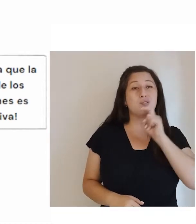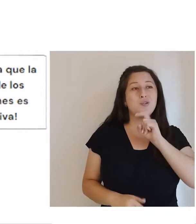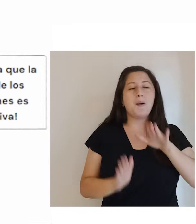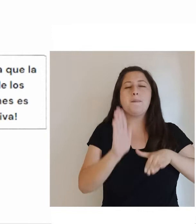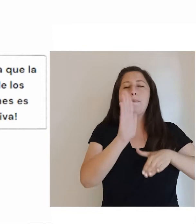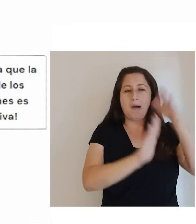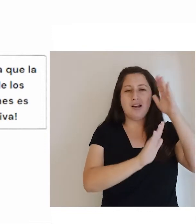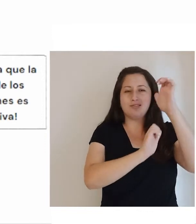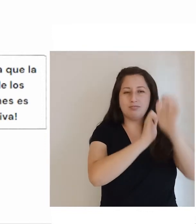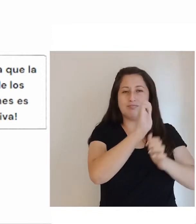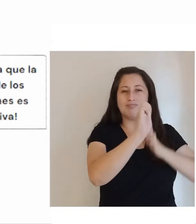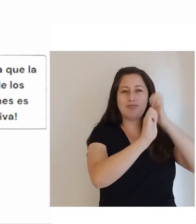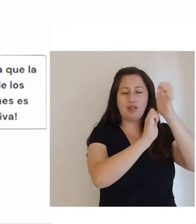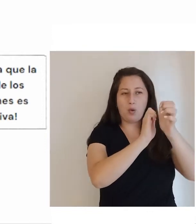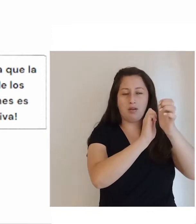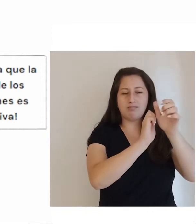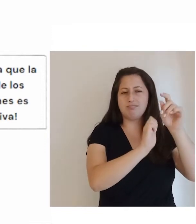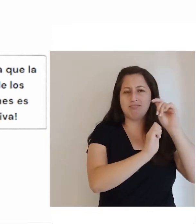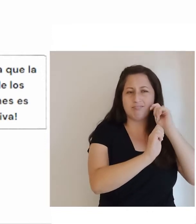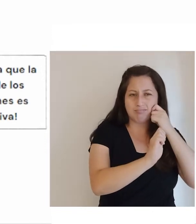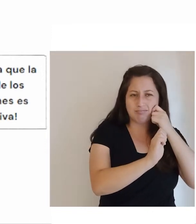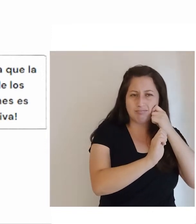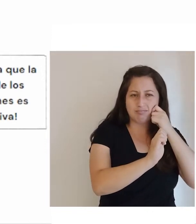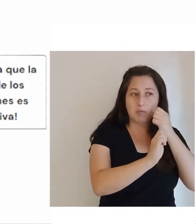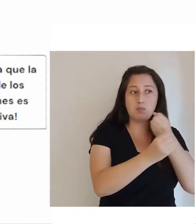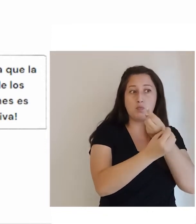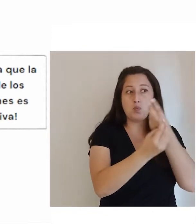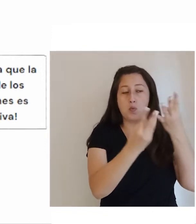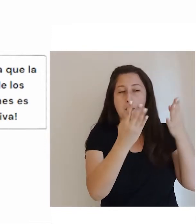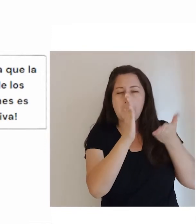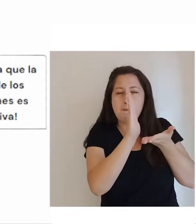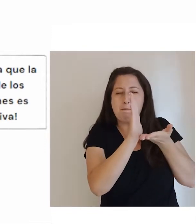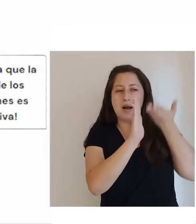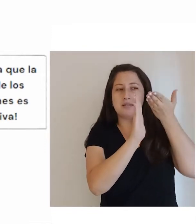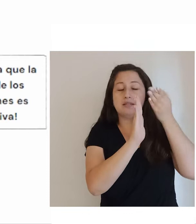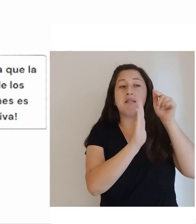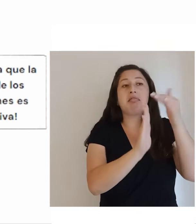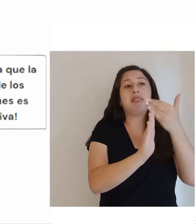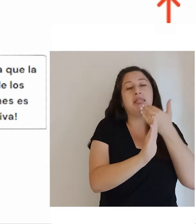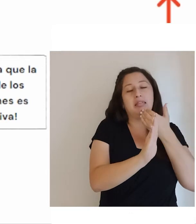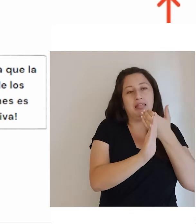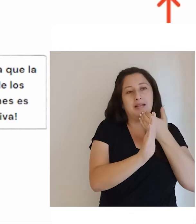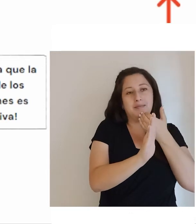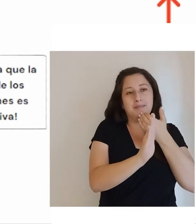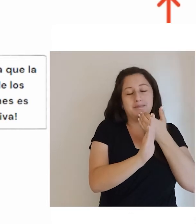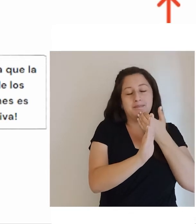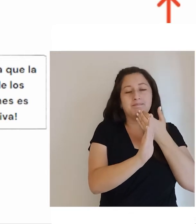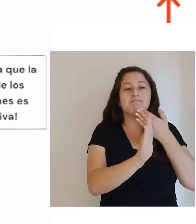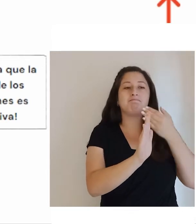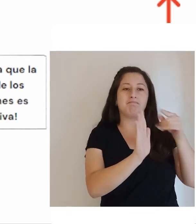Indica la mayor densidad electrónica, es decir, mayor densidad de electrones y